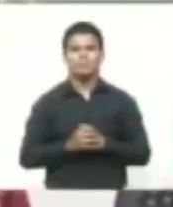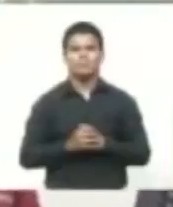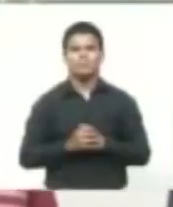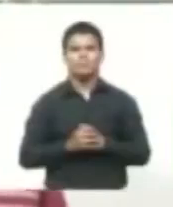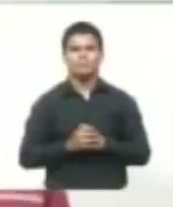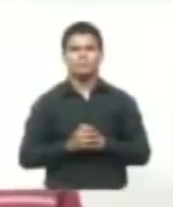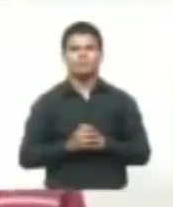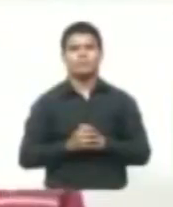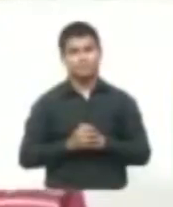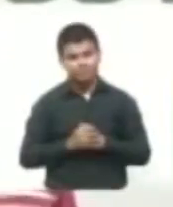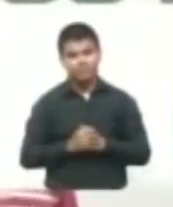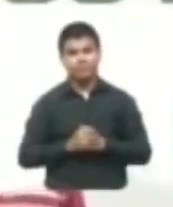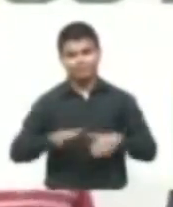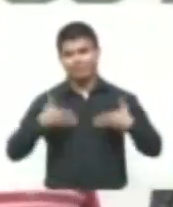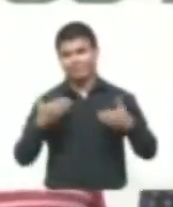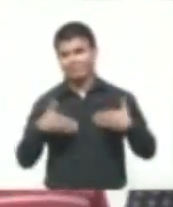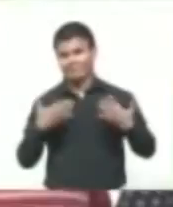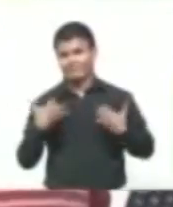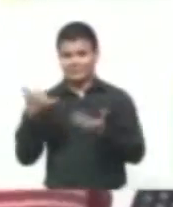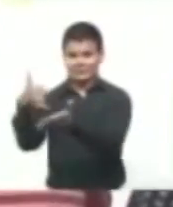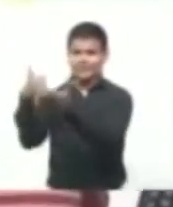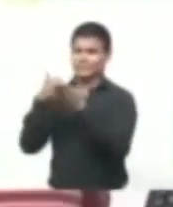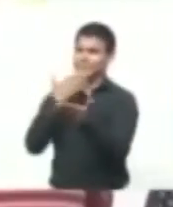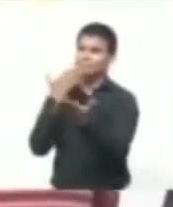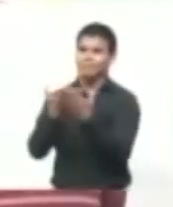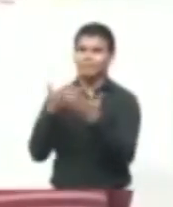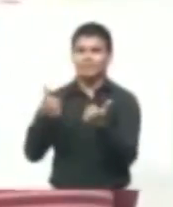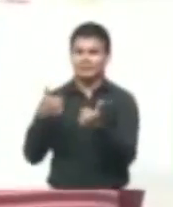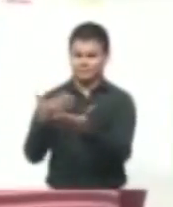Que estamos muy contentos con este Congo de Oro logrado